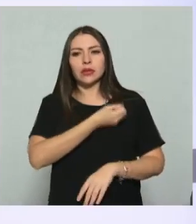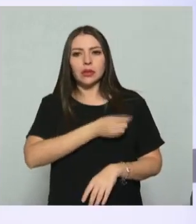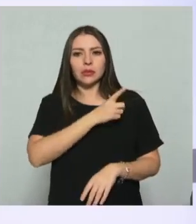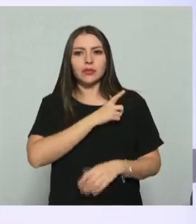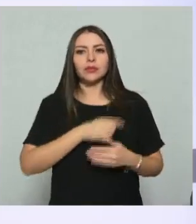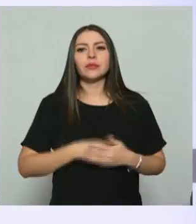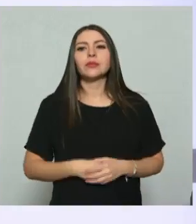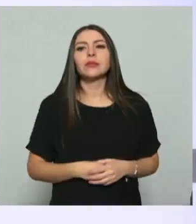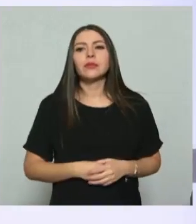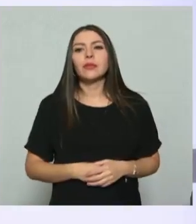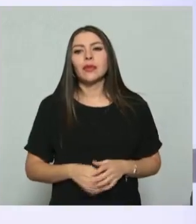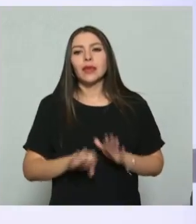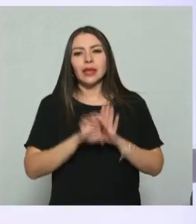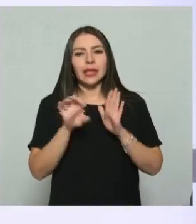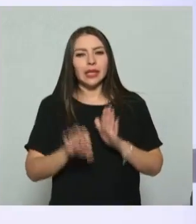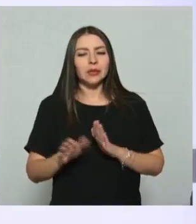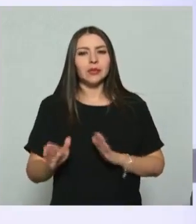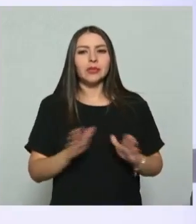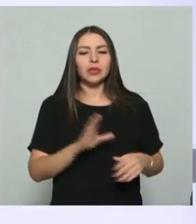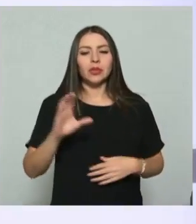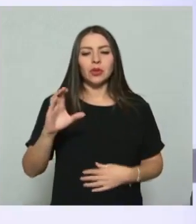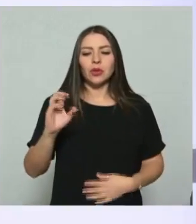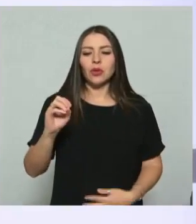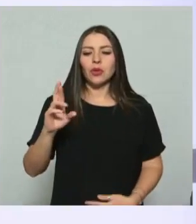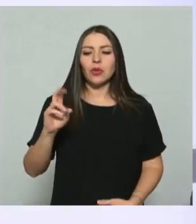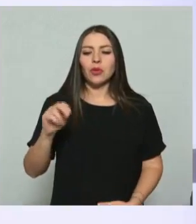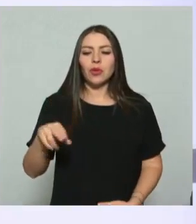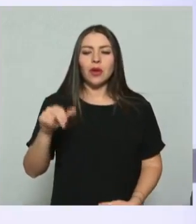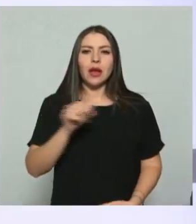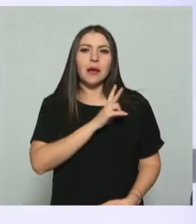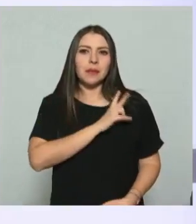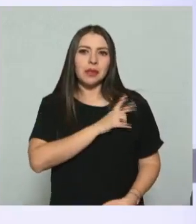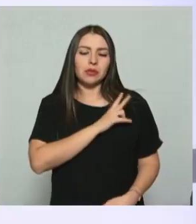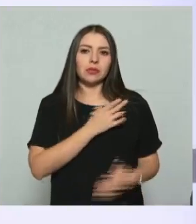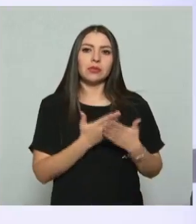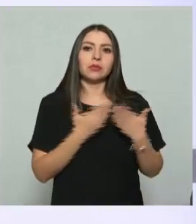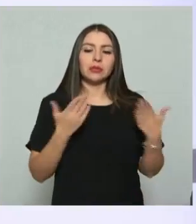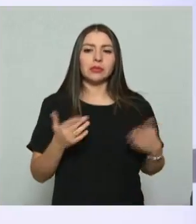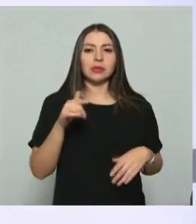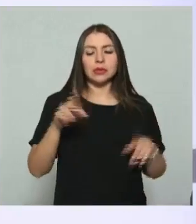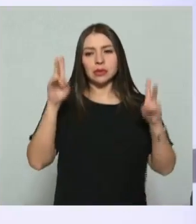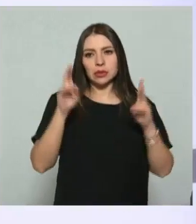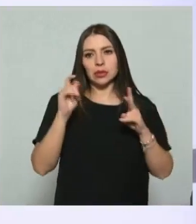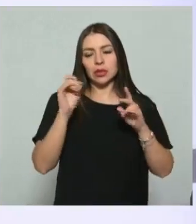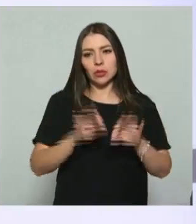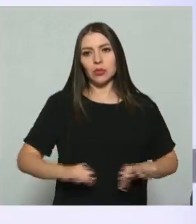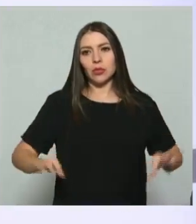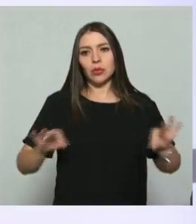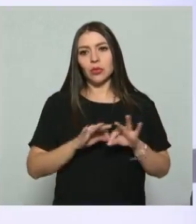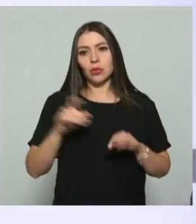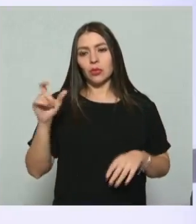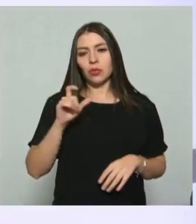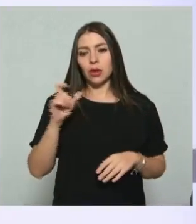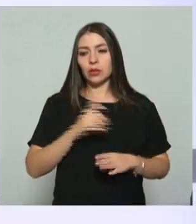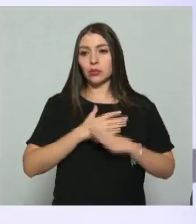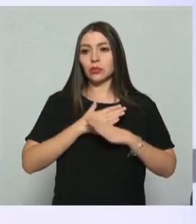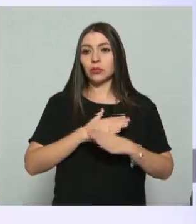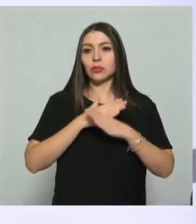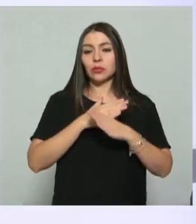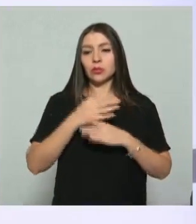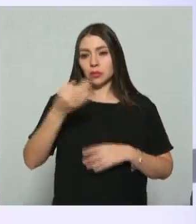ejemplo, del coronavirus, yo creo que es un buen punto en este tema cuando se habla de la resistencia a los antibióticos, ¿no?